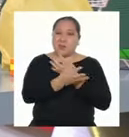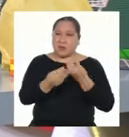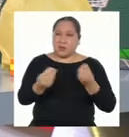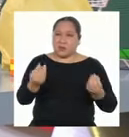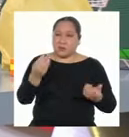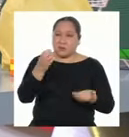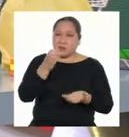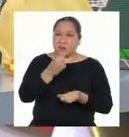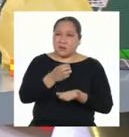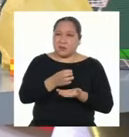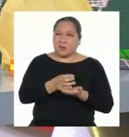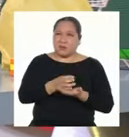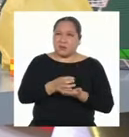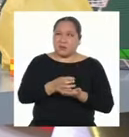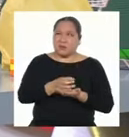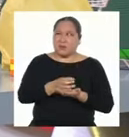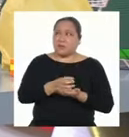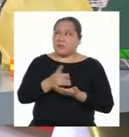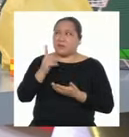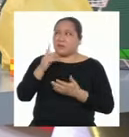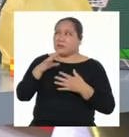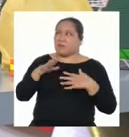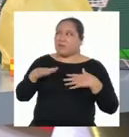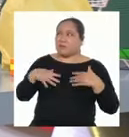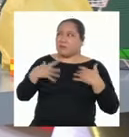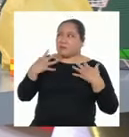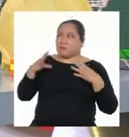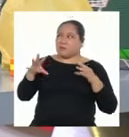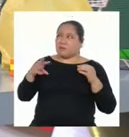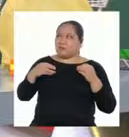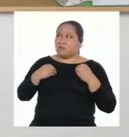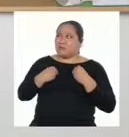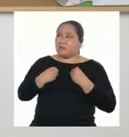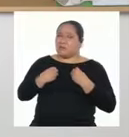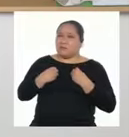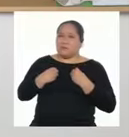Tierra. No puedo creerlo.